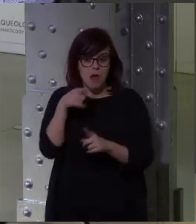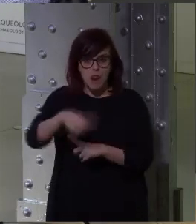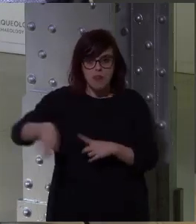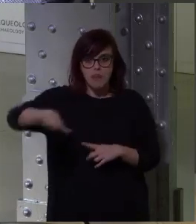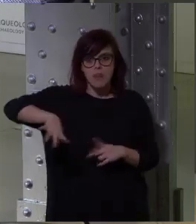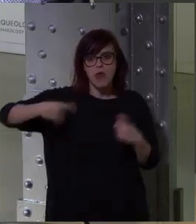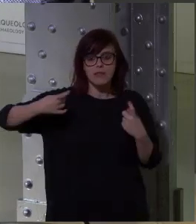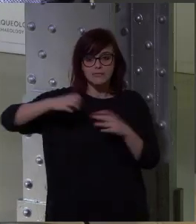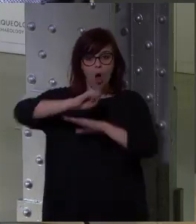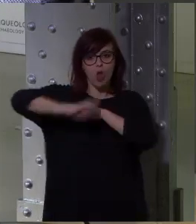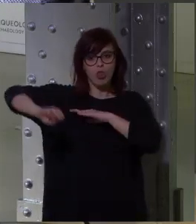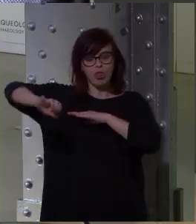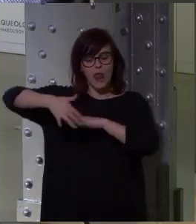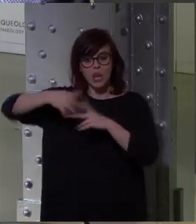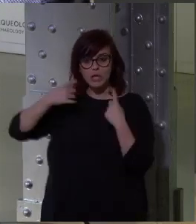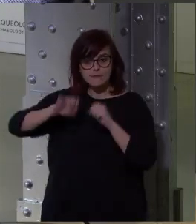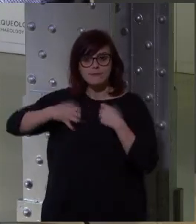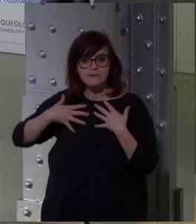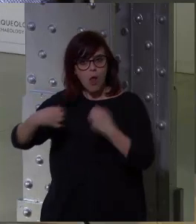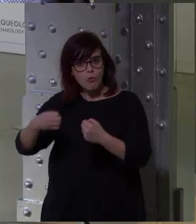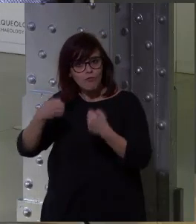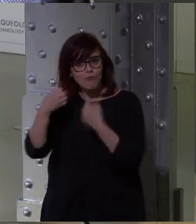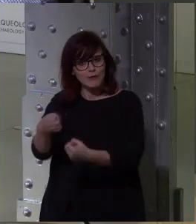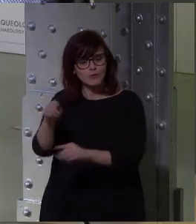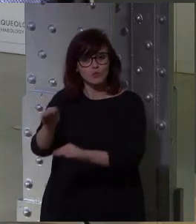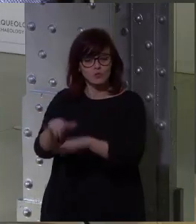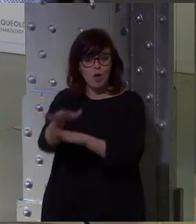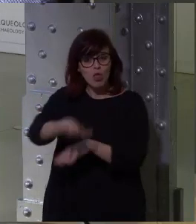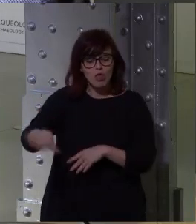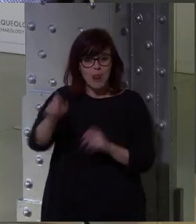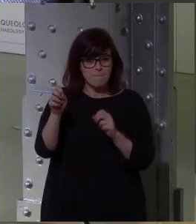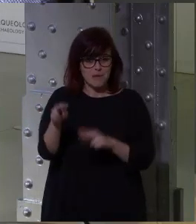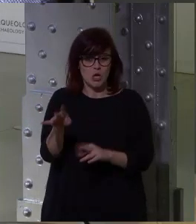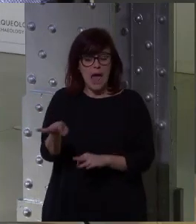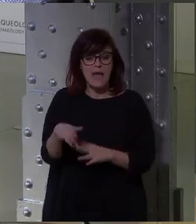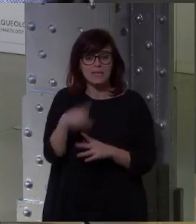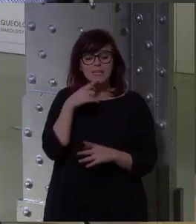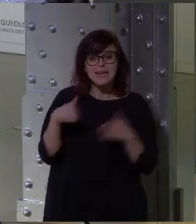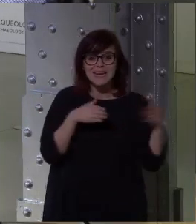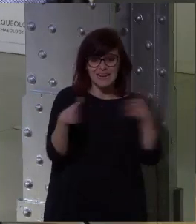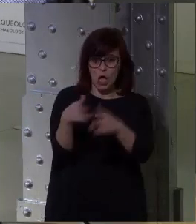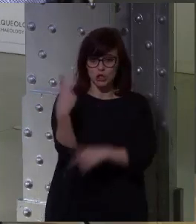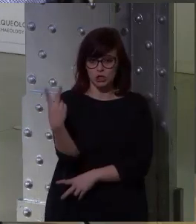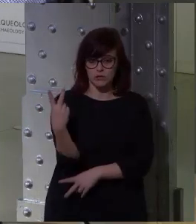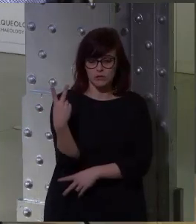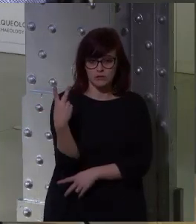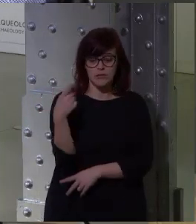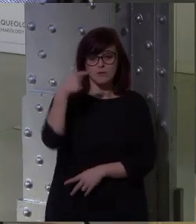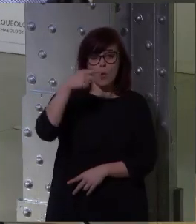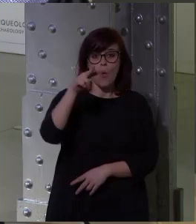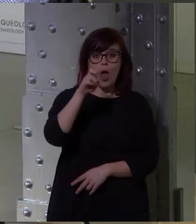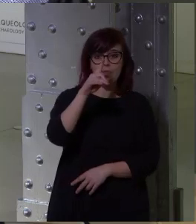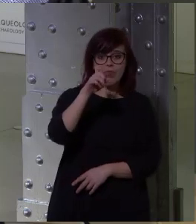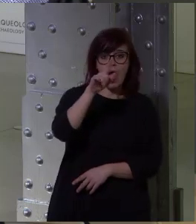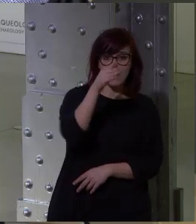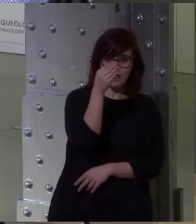de una buena salud de los océanos, los más importantes en nuestro país, están en torno a los grandes ríos que tenemos, al río Guadalquivir,